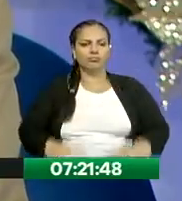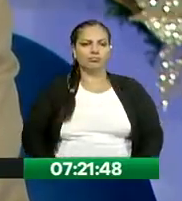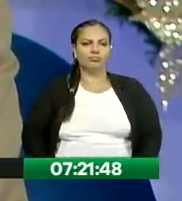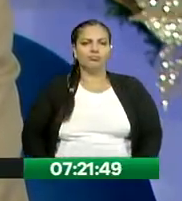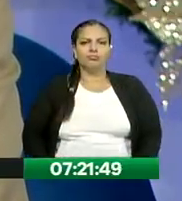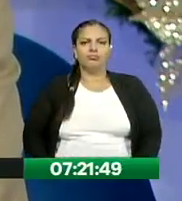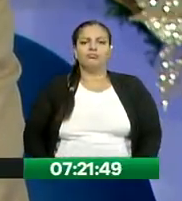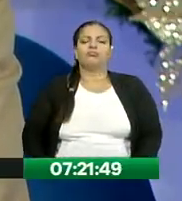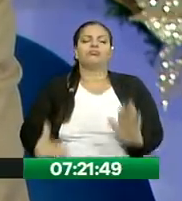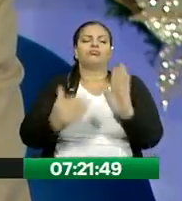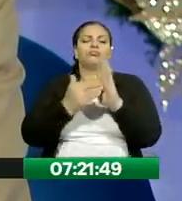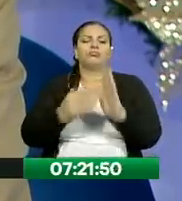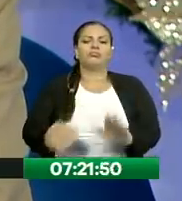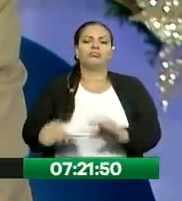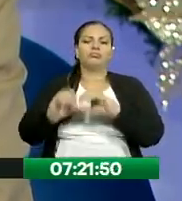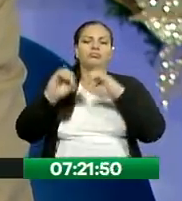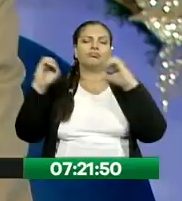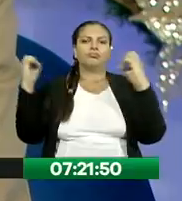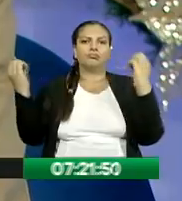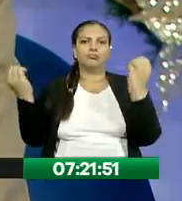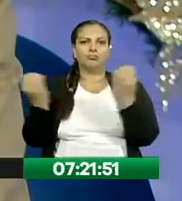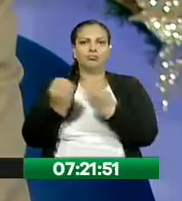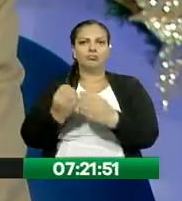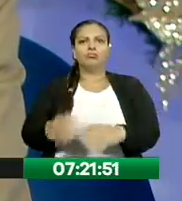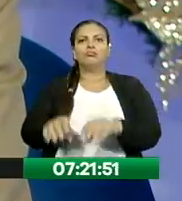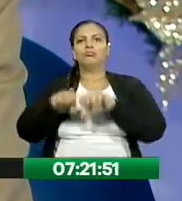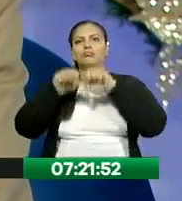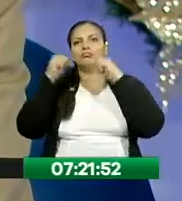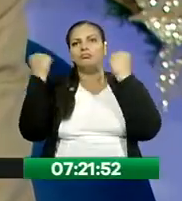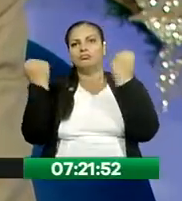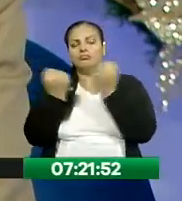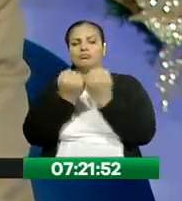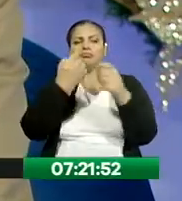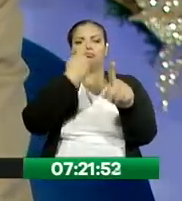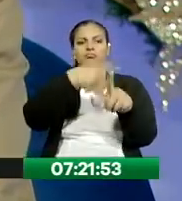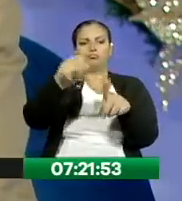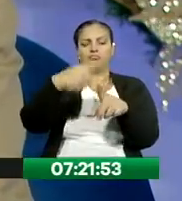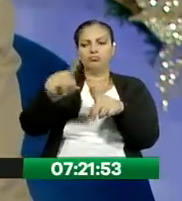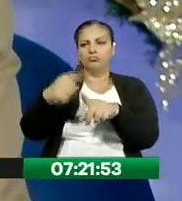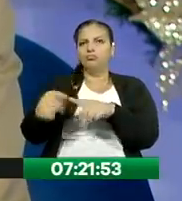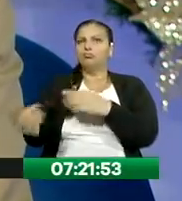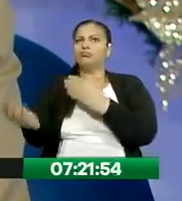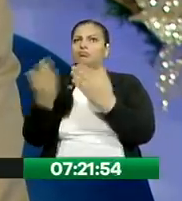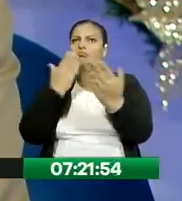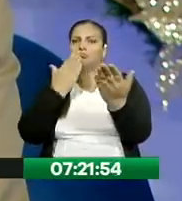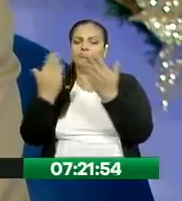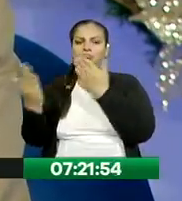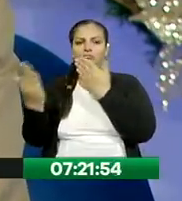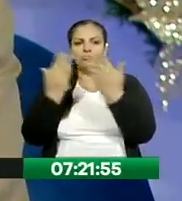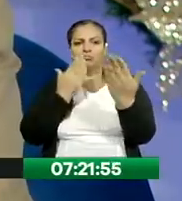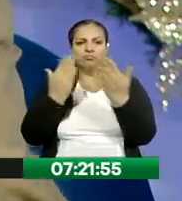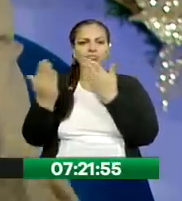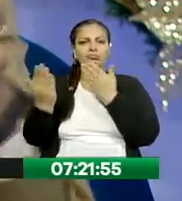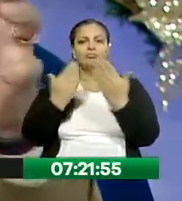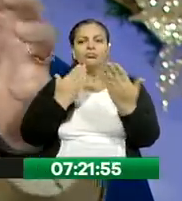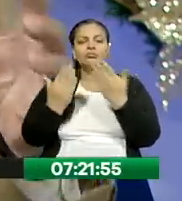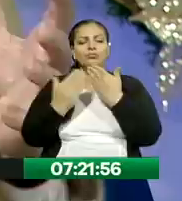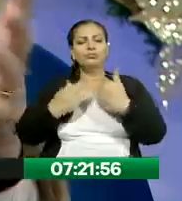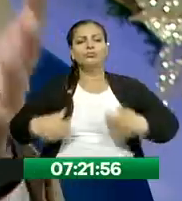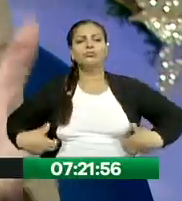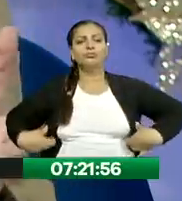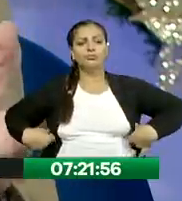yo permanentemente y en forma obsesiva llamo una gran concertación nacional, en que